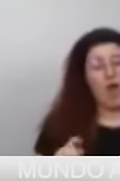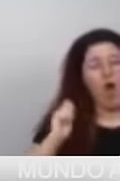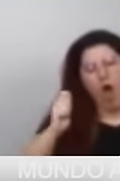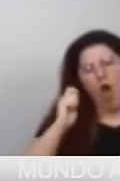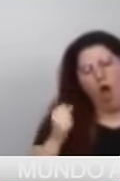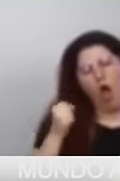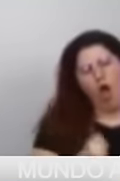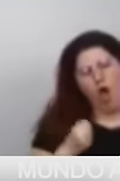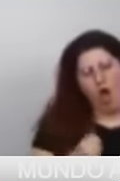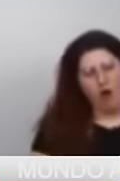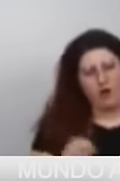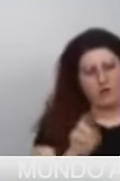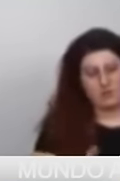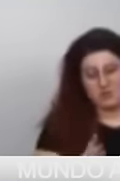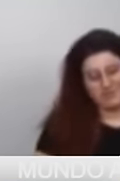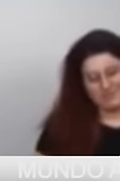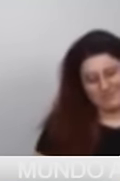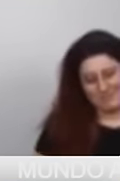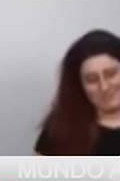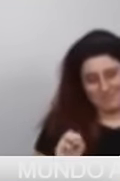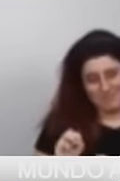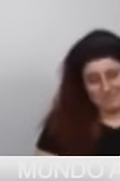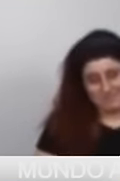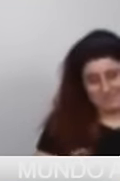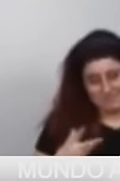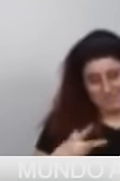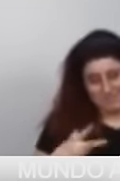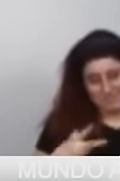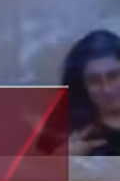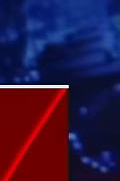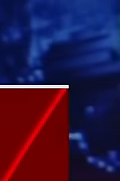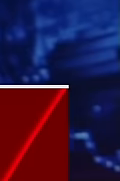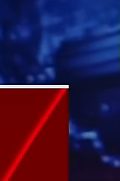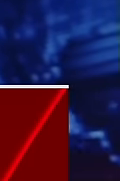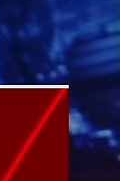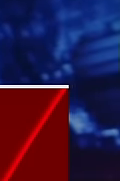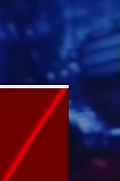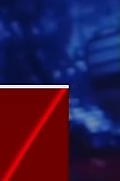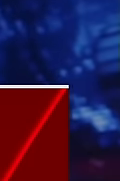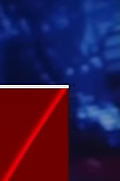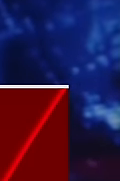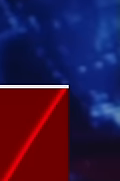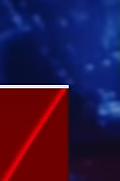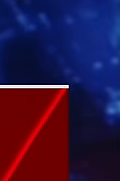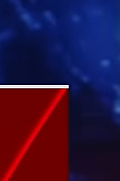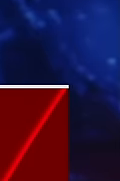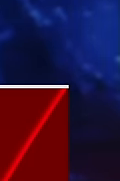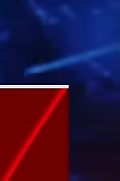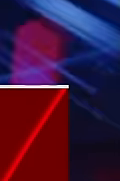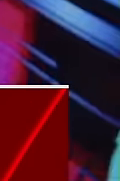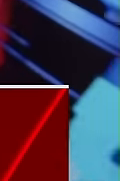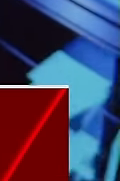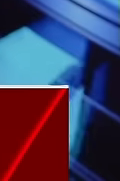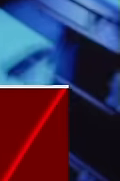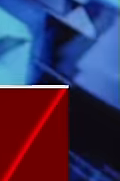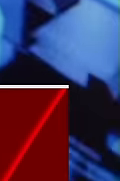empeñados, ya les digo que abandonen cualquier esperanza. Es más, que esperen sentados. Pues ahí tenemos las palabras. Que esperen sentados,